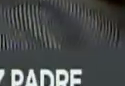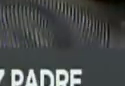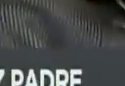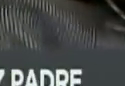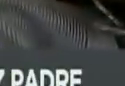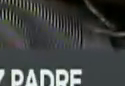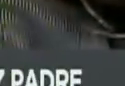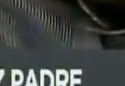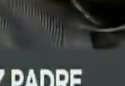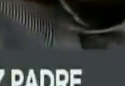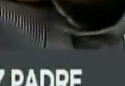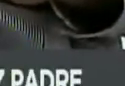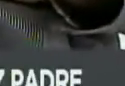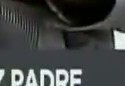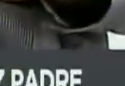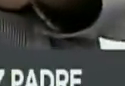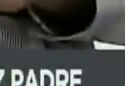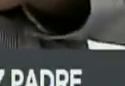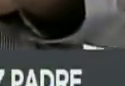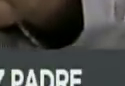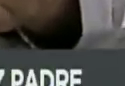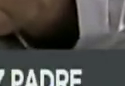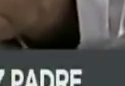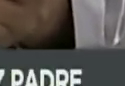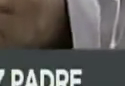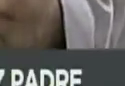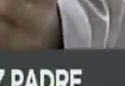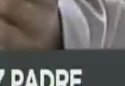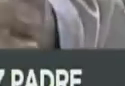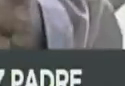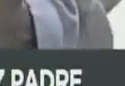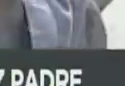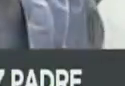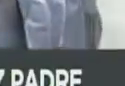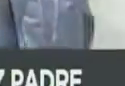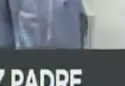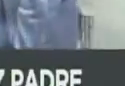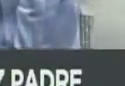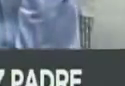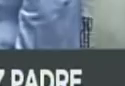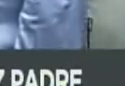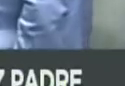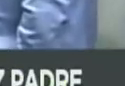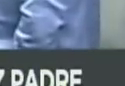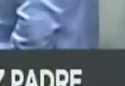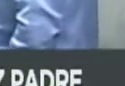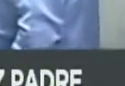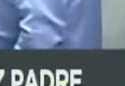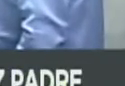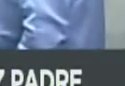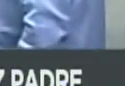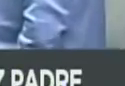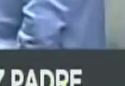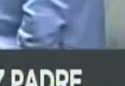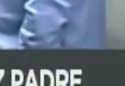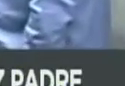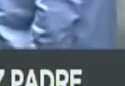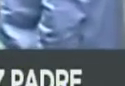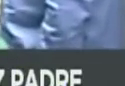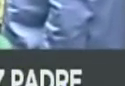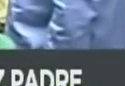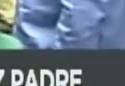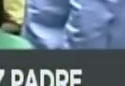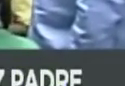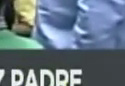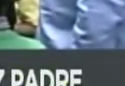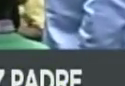recordad que su sonrisa y su ternura de su firmeza de su perseverancia y por supuesto de su lucha